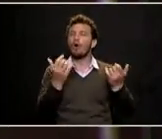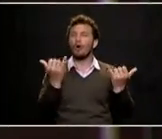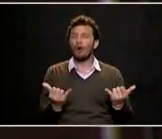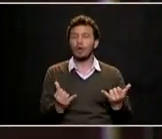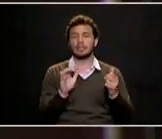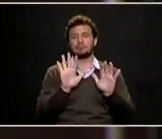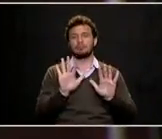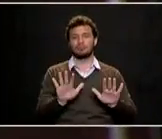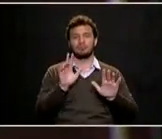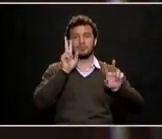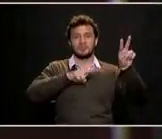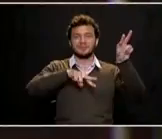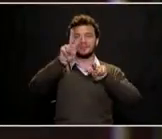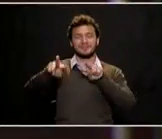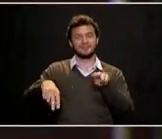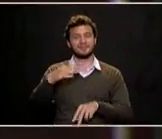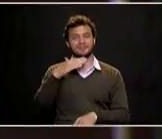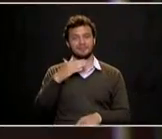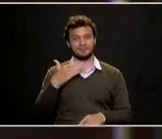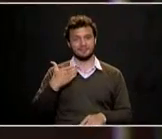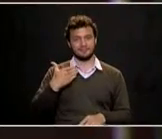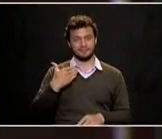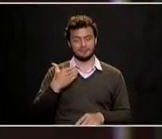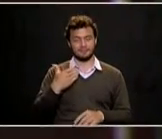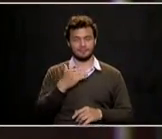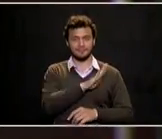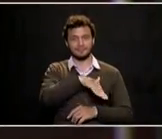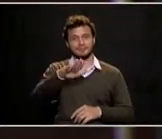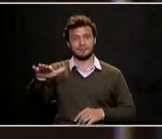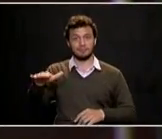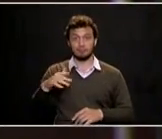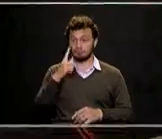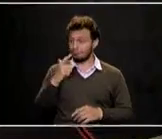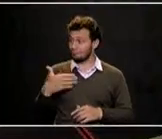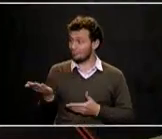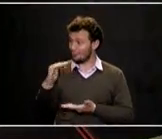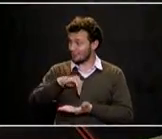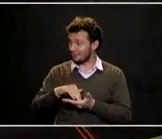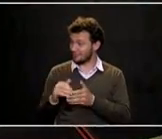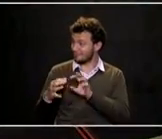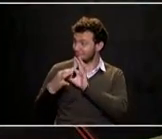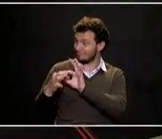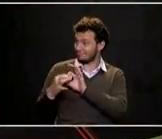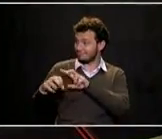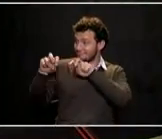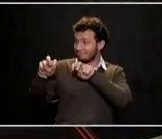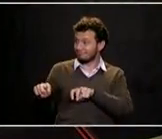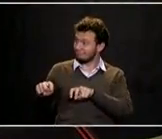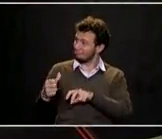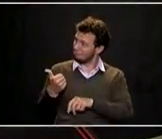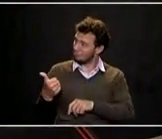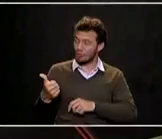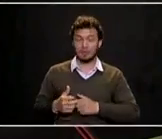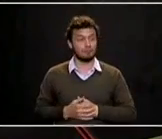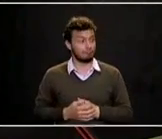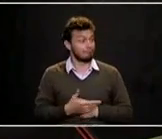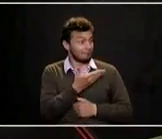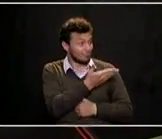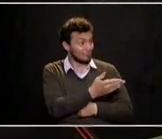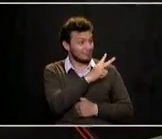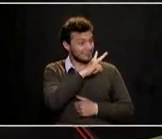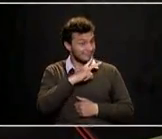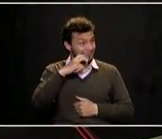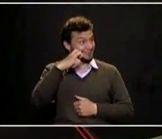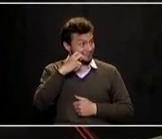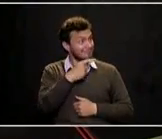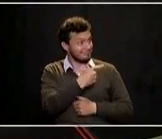saludar a Fernando Cifuentes, volver a trabajar juntos. Bienvenido, qué rico. Muchas gracias, Marcela. Y como usted lo dice, en un espacio inigualable para